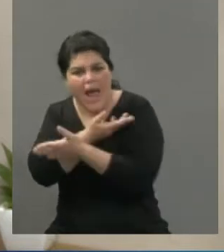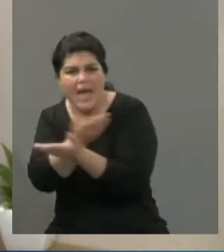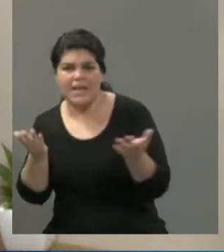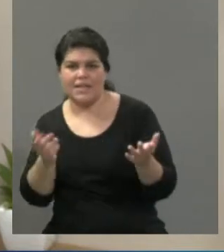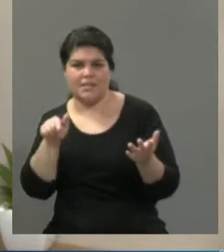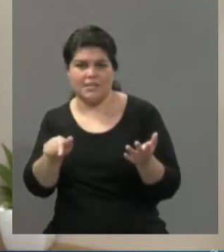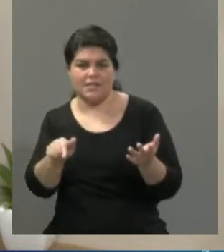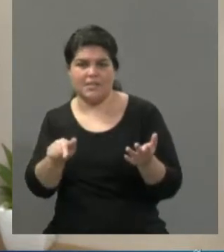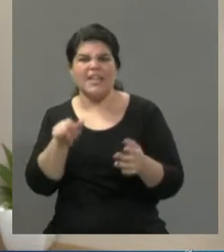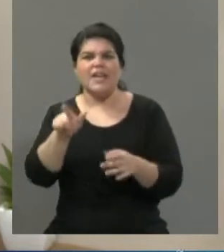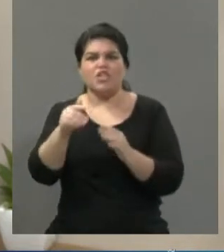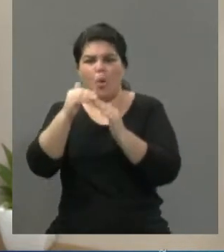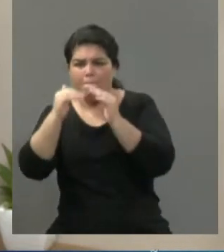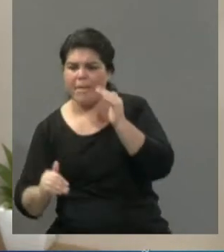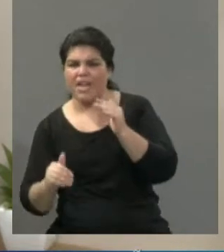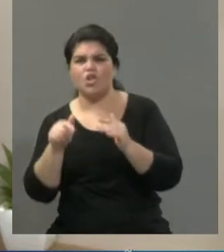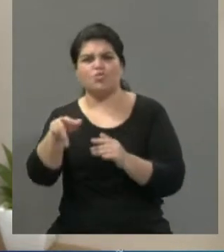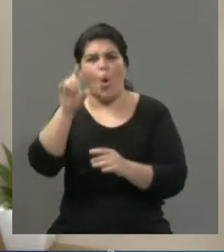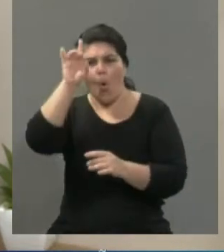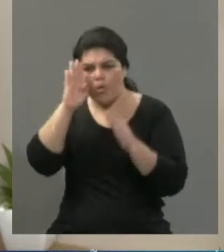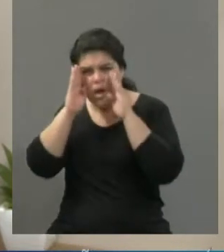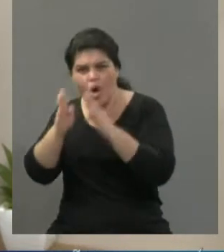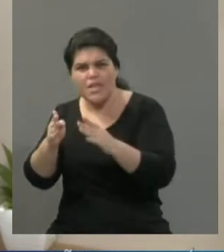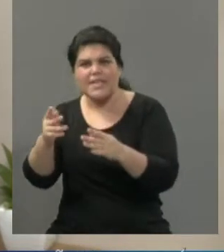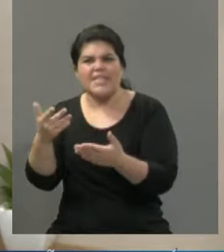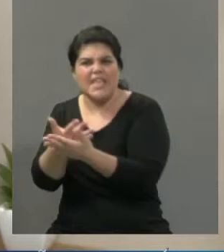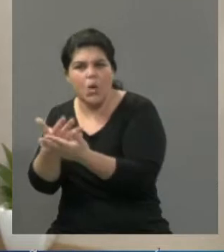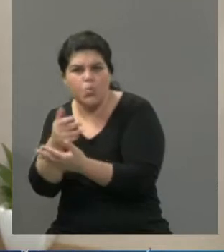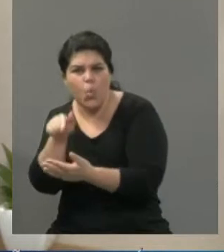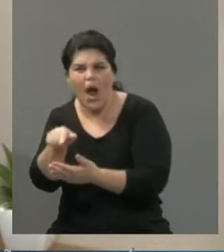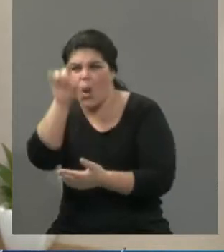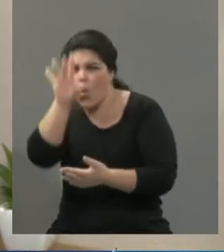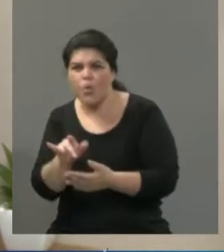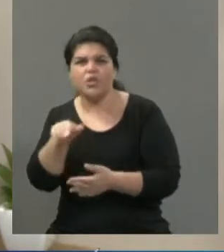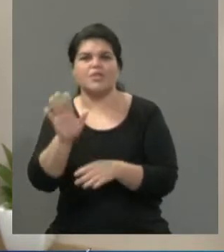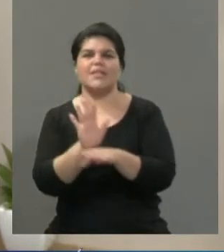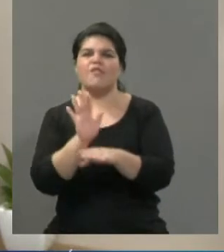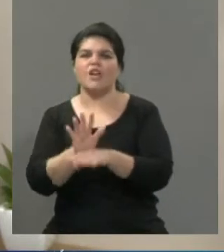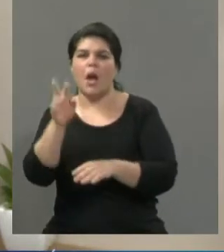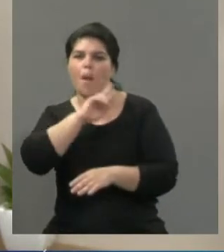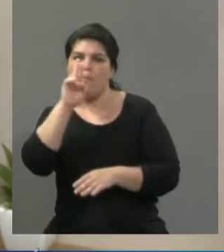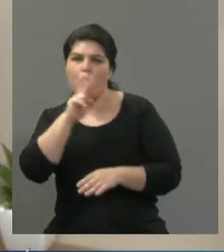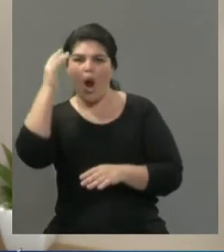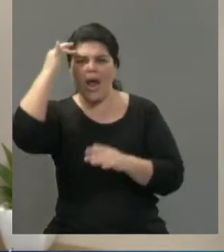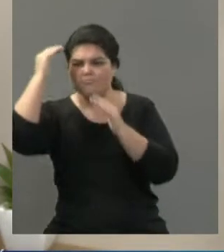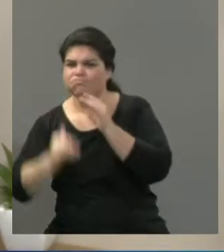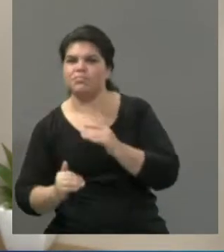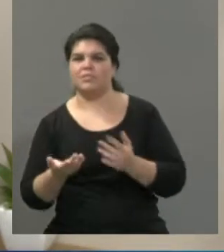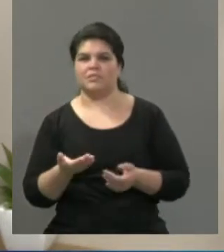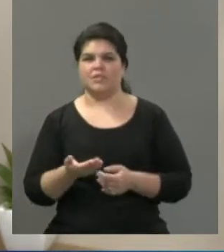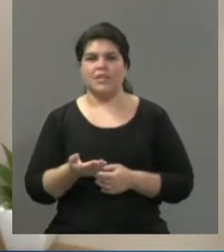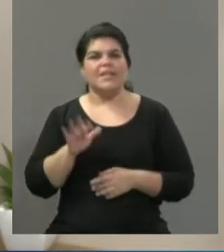intelectual que tenemos al poner únicamente el foco en nuestra sexualidad. Es decir, es un mecanismo que busca